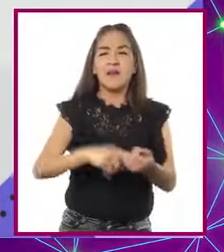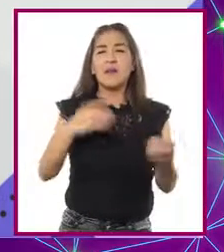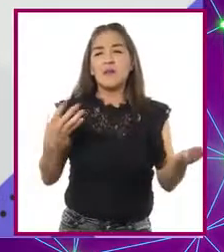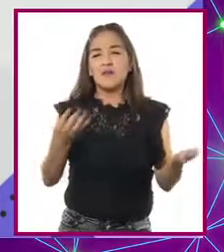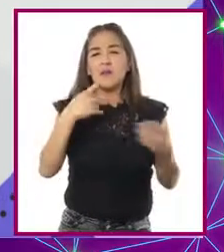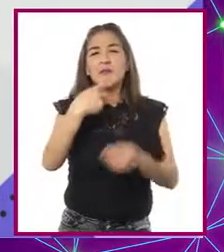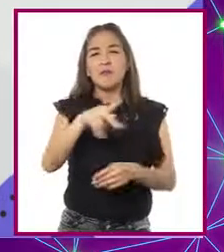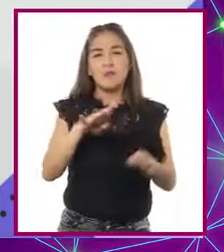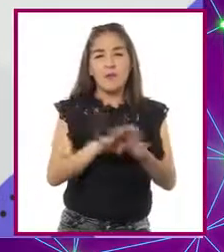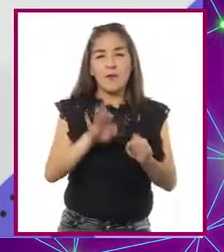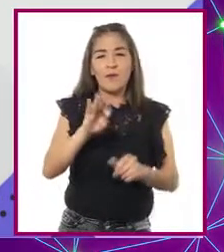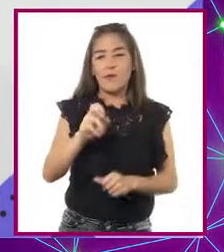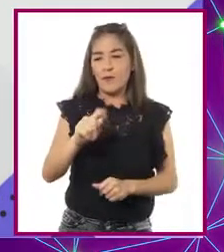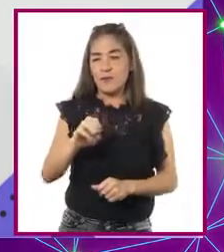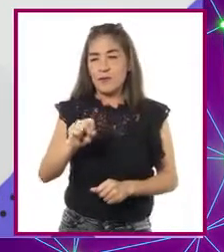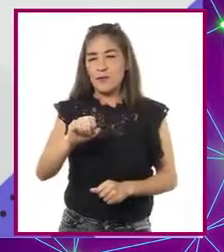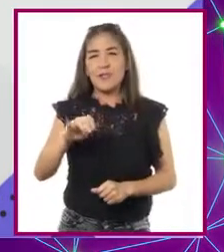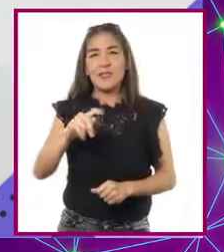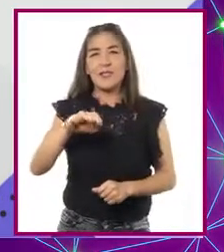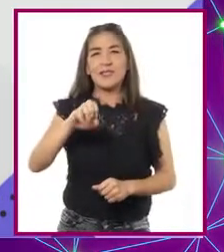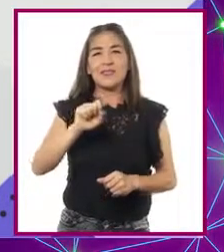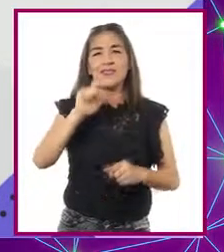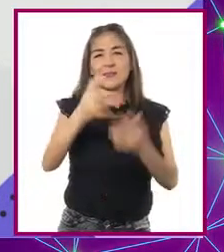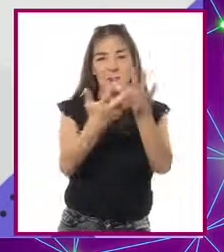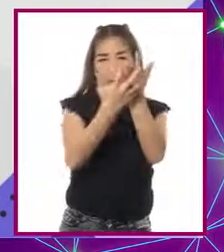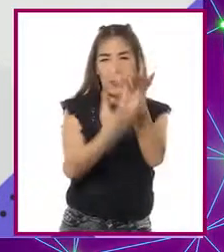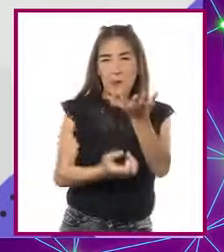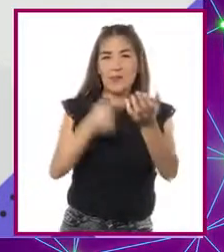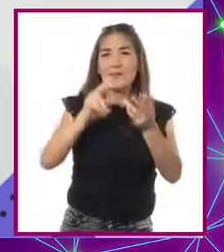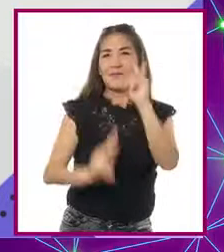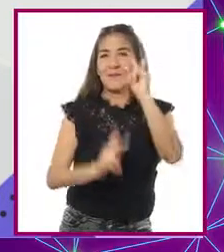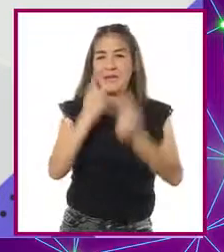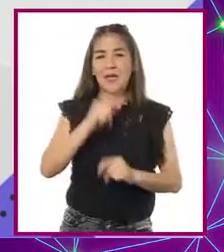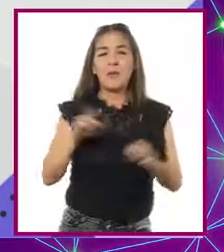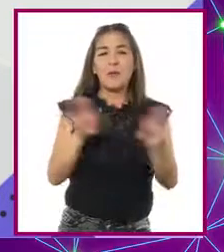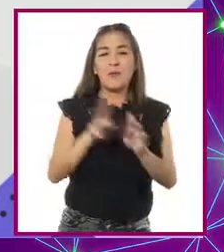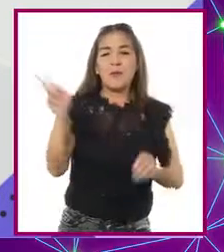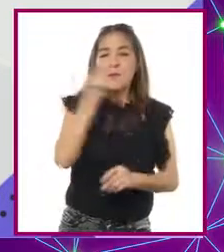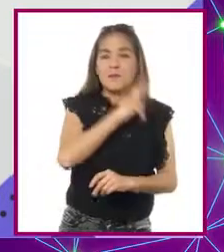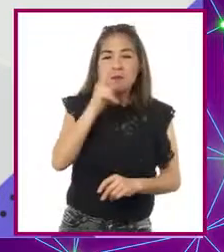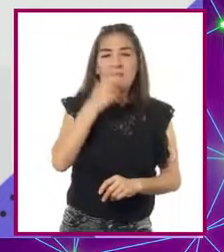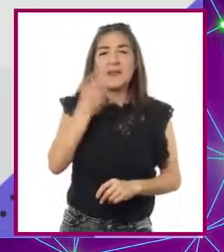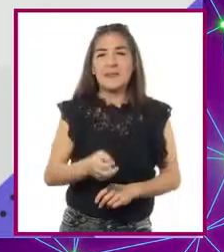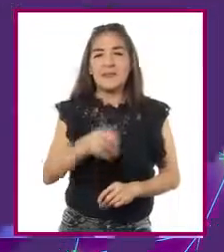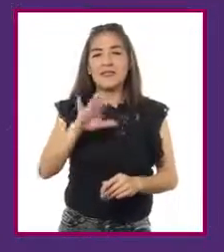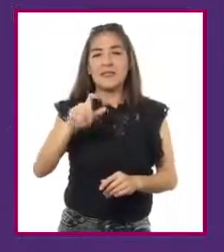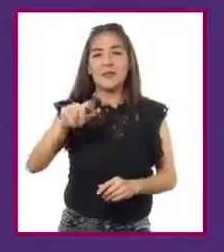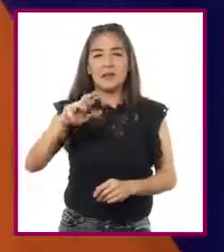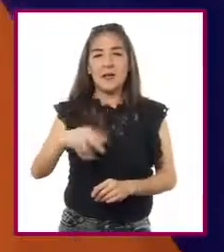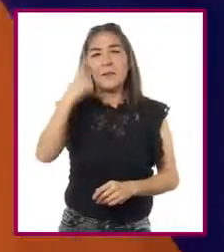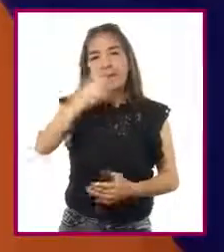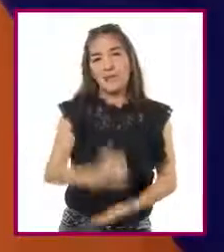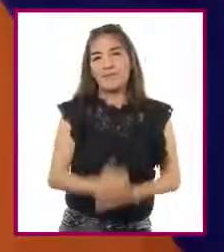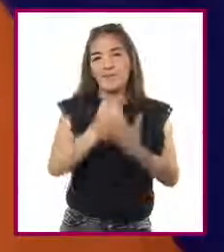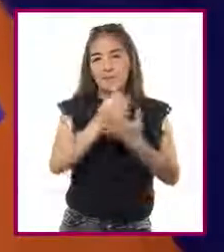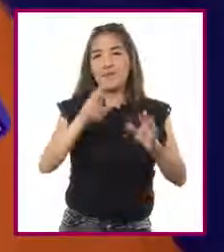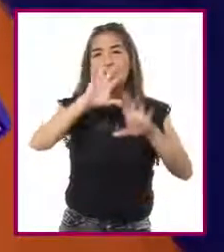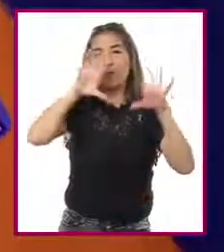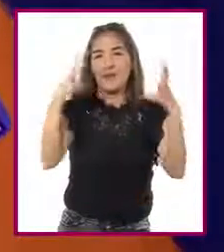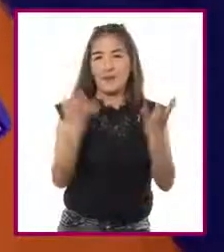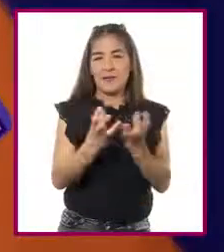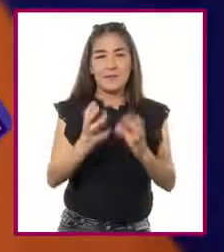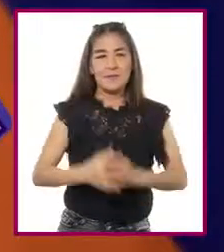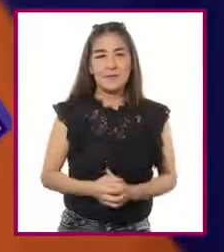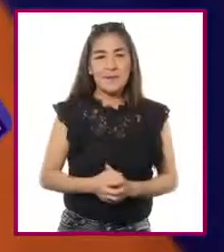la fotosíntesis y la respiración celular. Las reacciones redox permiten la continuidad de la vida en nuestro planeta.